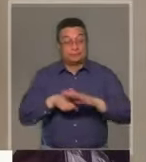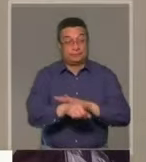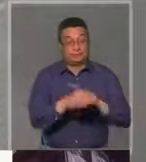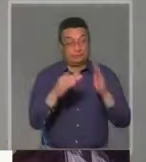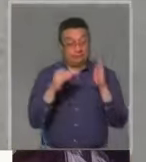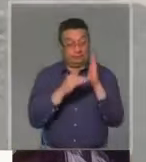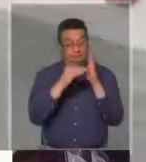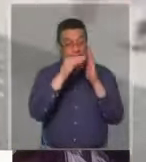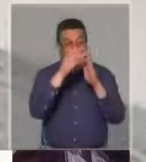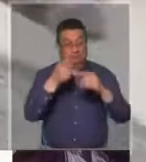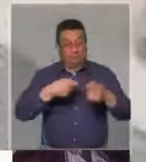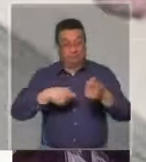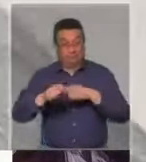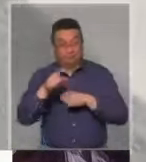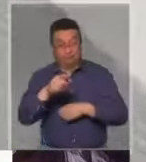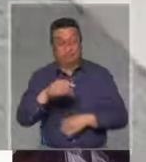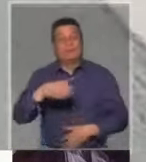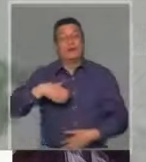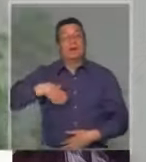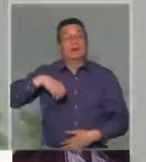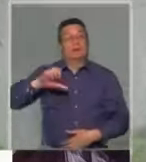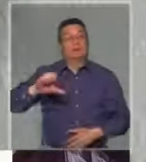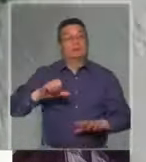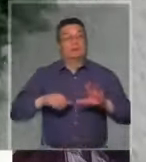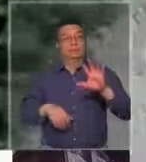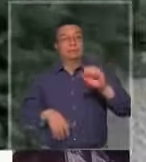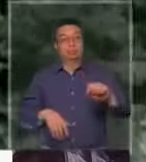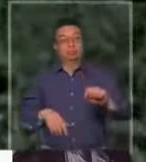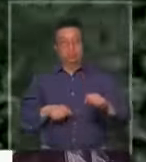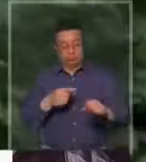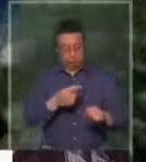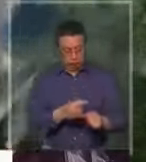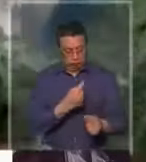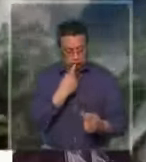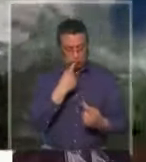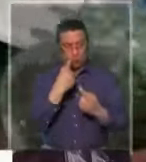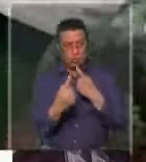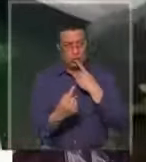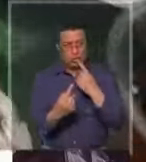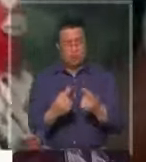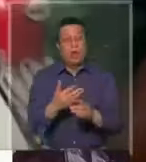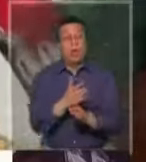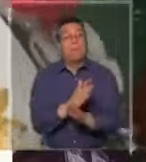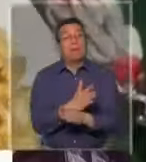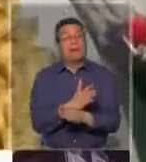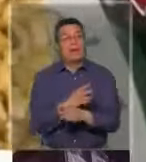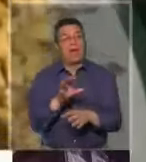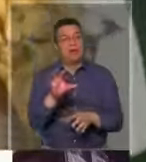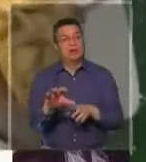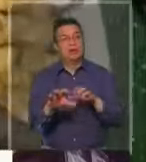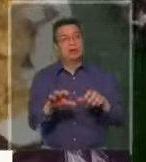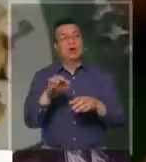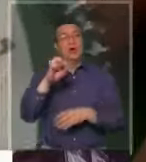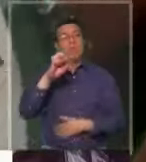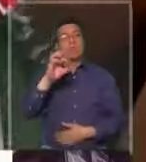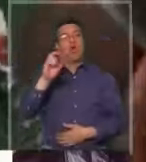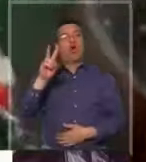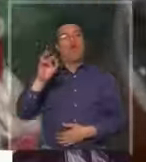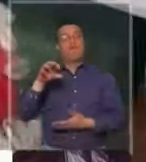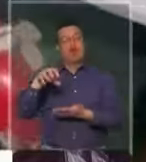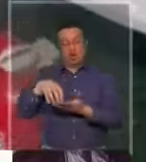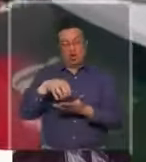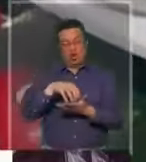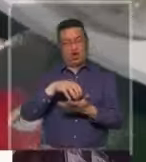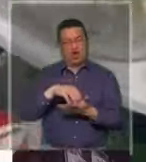de Los Traficantes pdi encontró estas ofrendas consistentes en pescados puestos sobre un polvo conocido como ecu